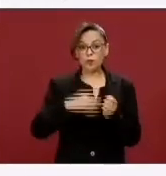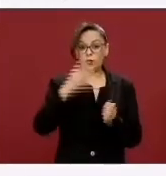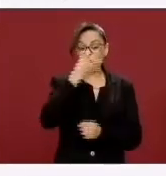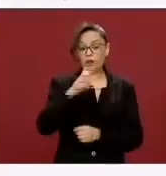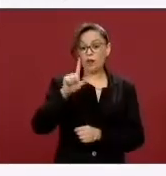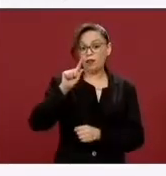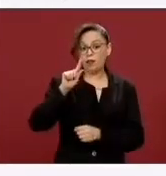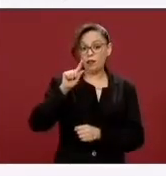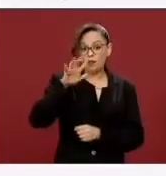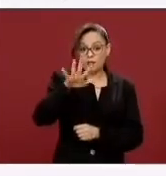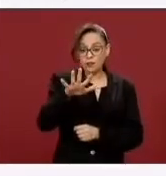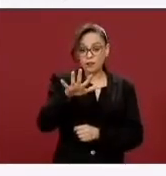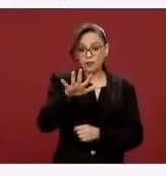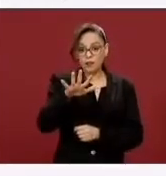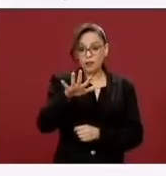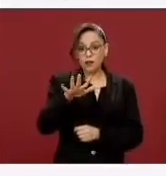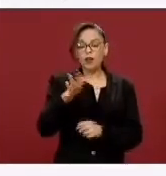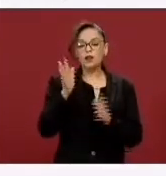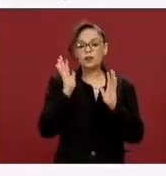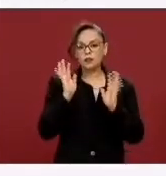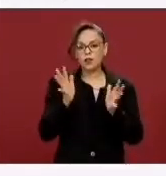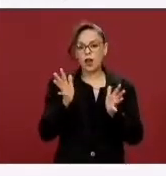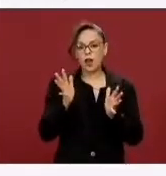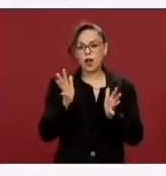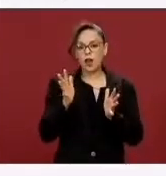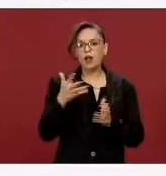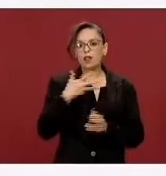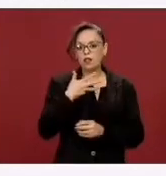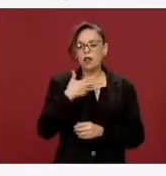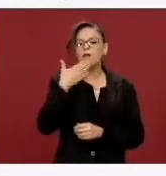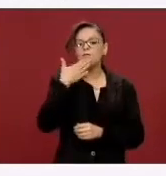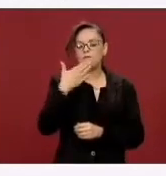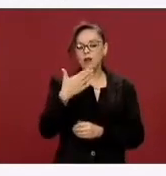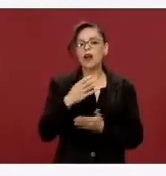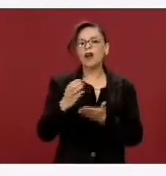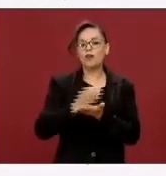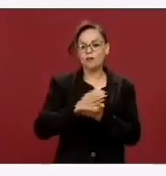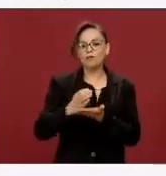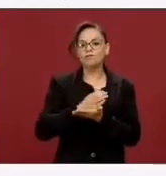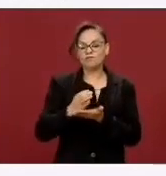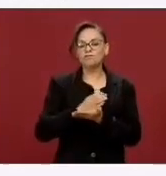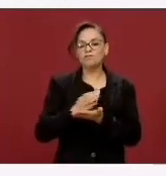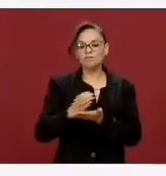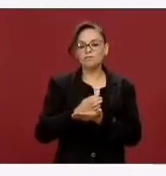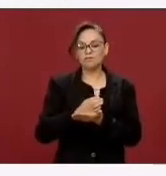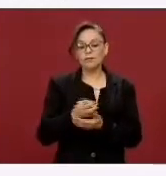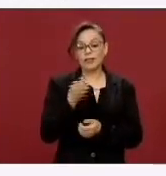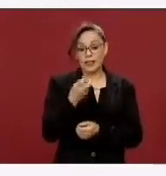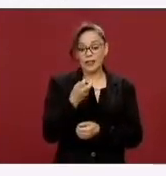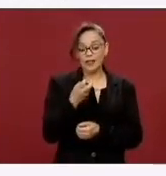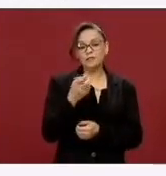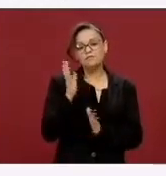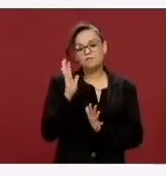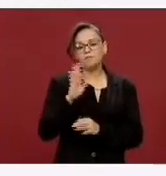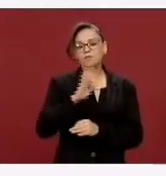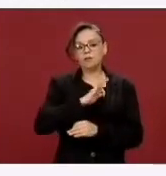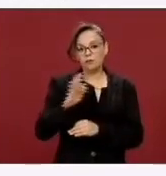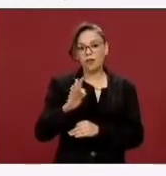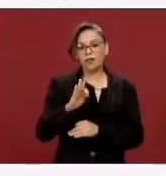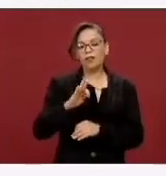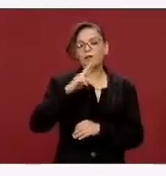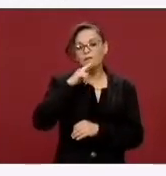475 han pasado ya a un estado de recuperación. Esto desde luego irá aumentando día con